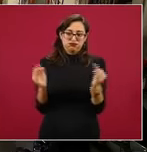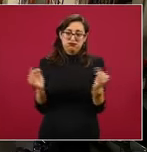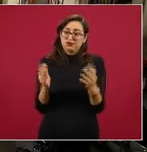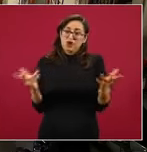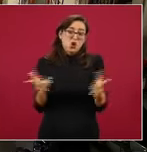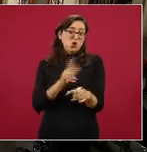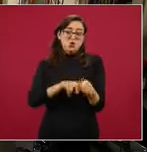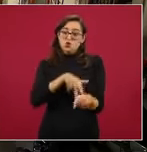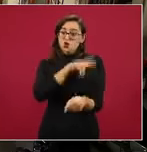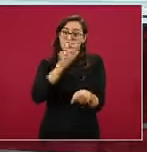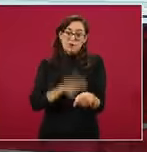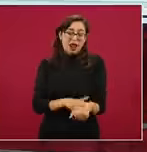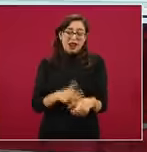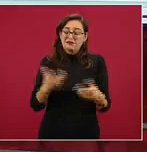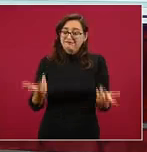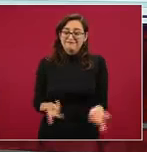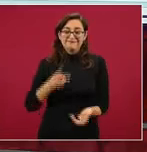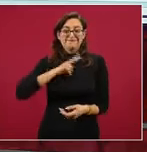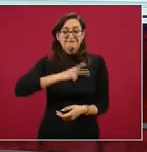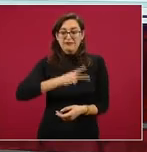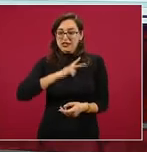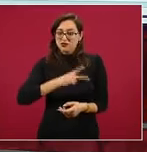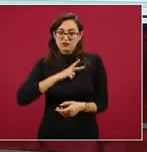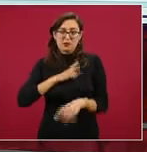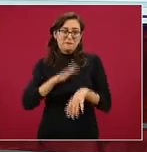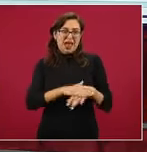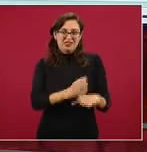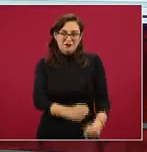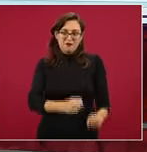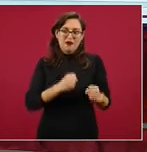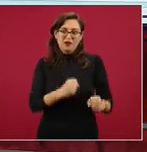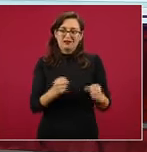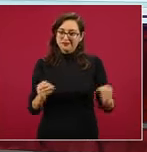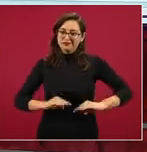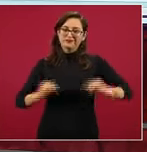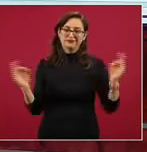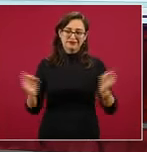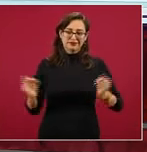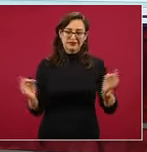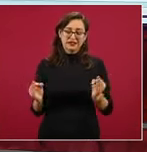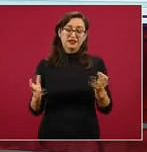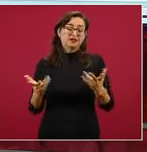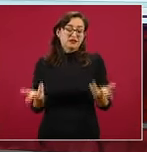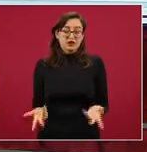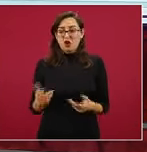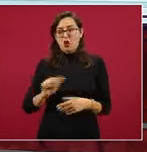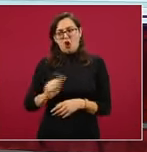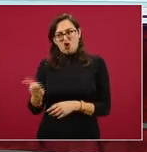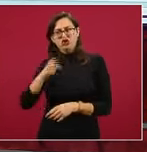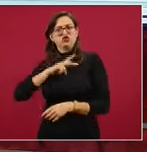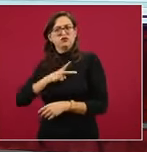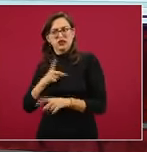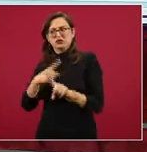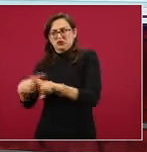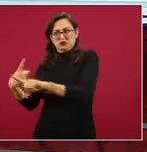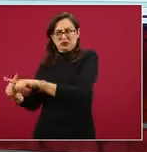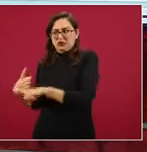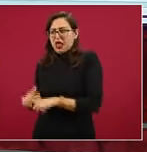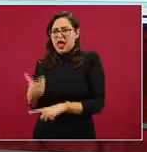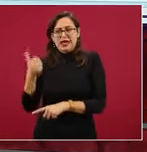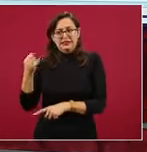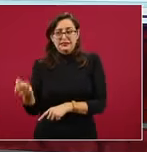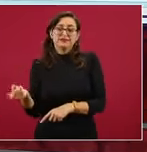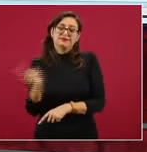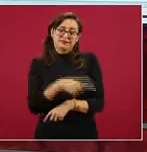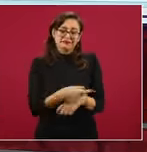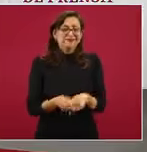es regular, esto es lo regular, y ahora lo estamos viendo también con el virus SARS-CoV-2, que tiene un comportamiento